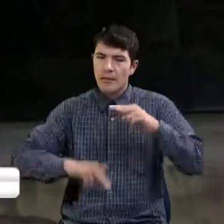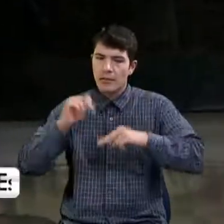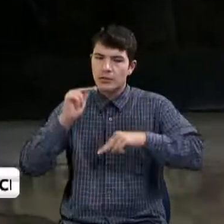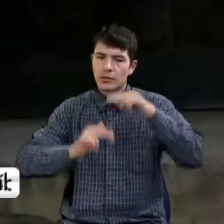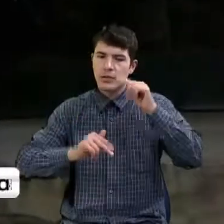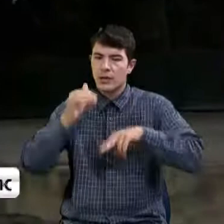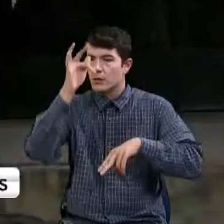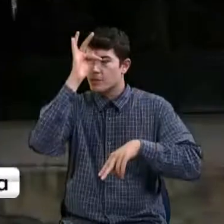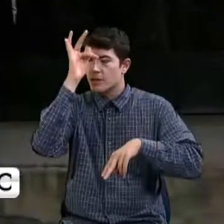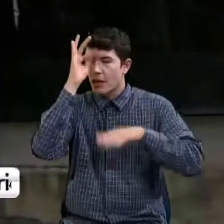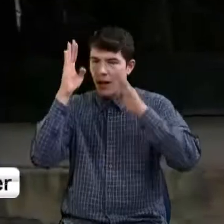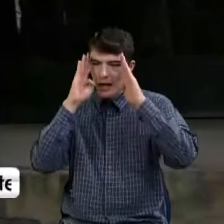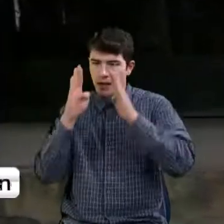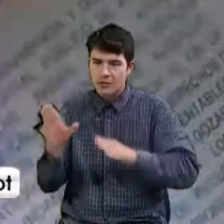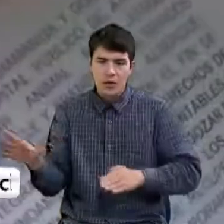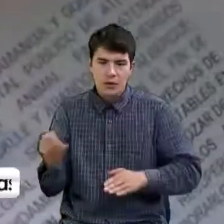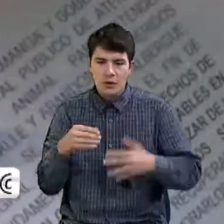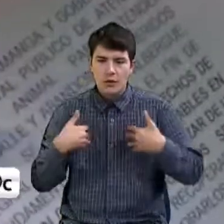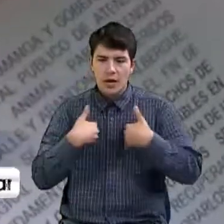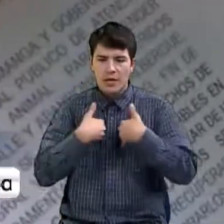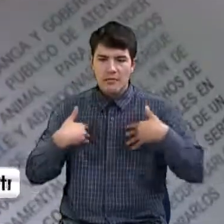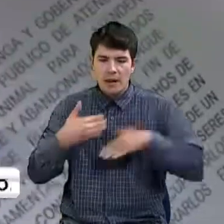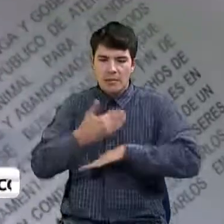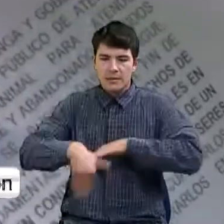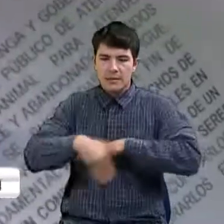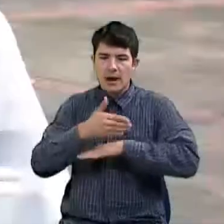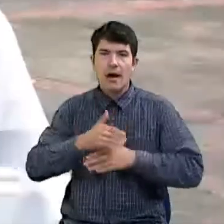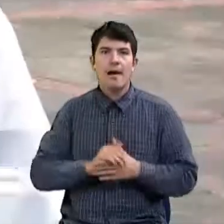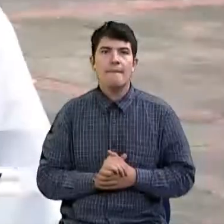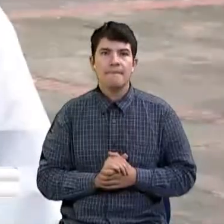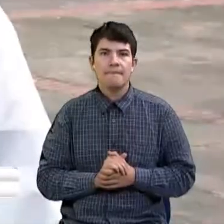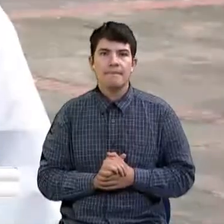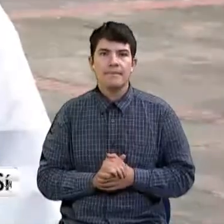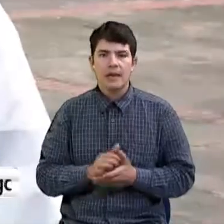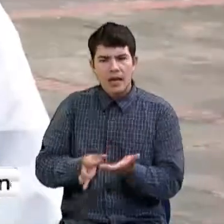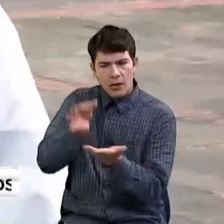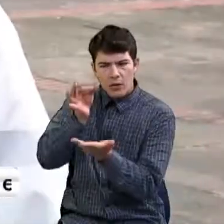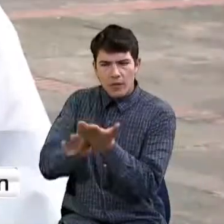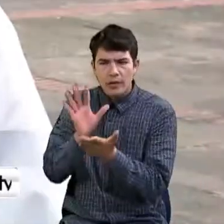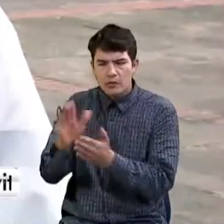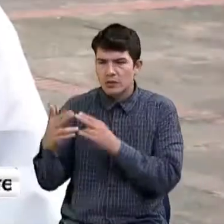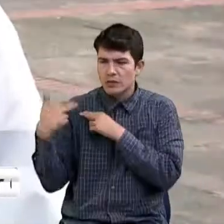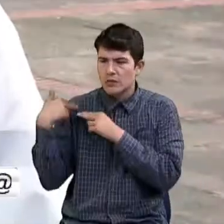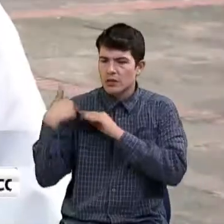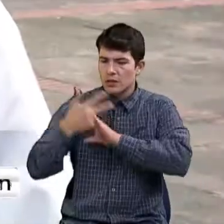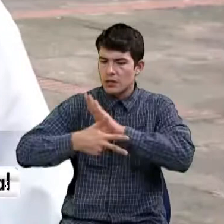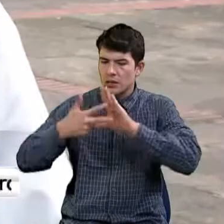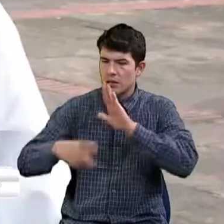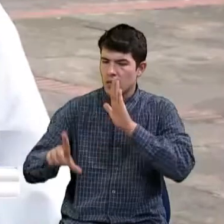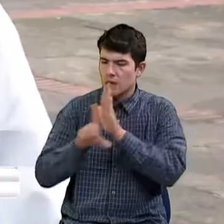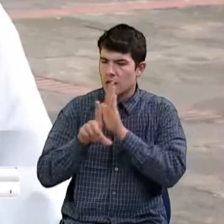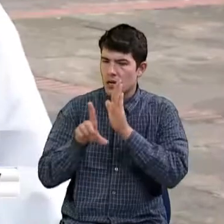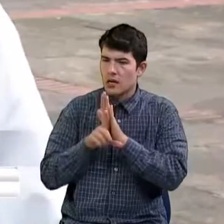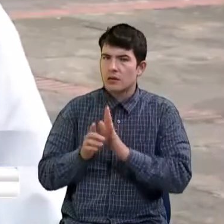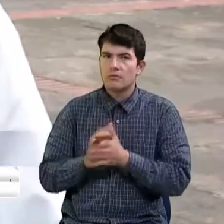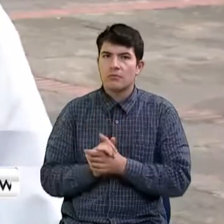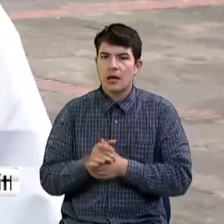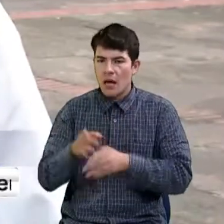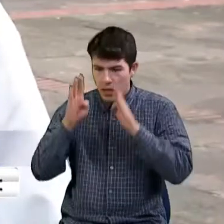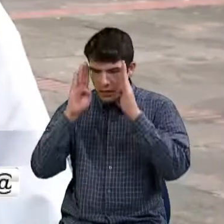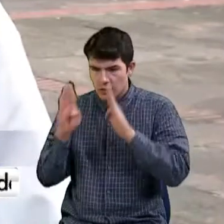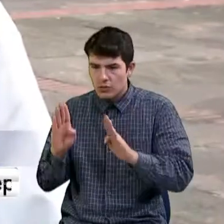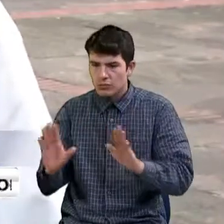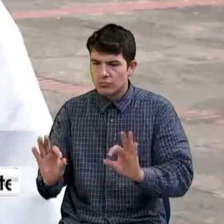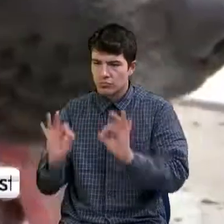que atienda a los animales callejeros. Que cumplan sus funciones constitucionales y legales, y es que le den una atención